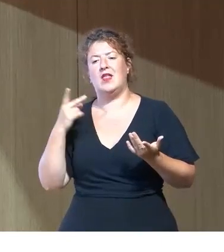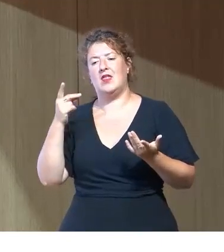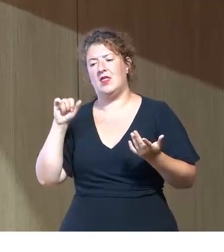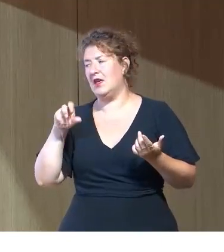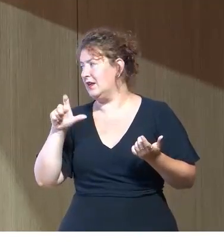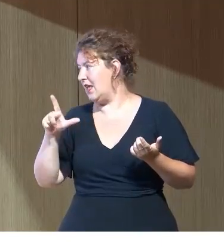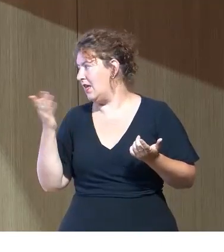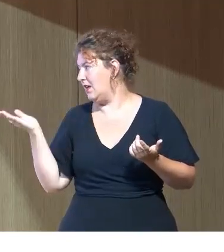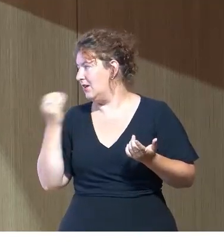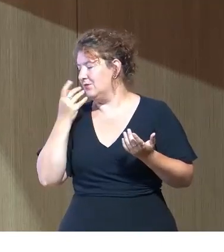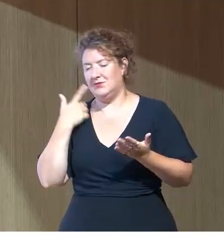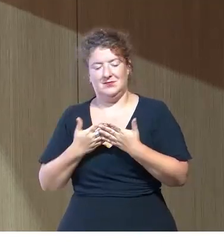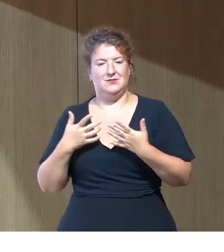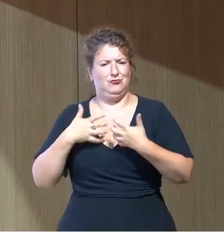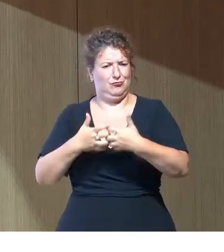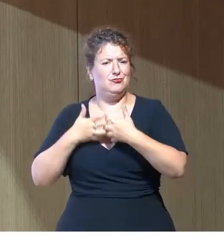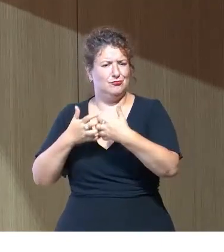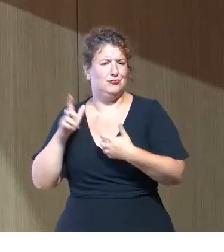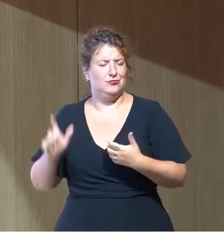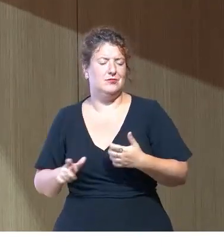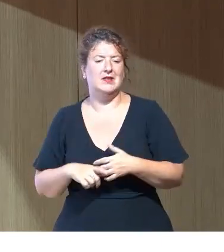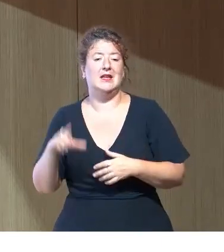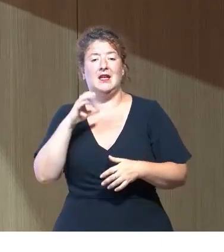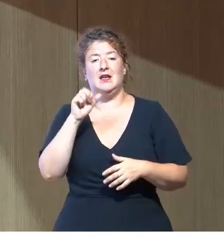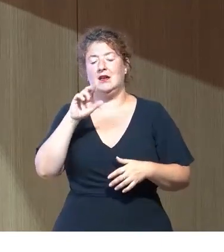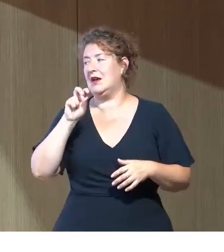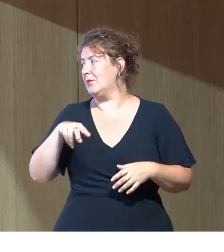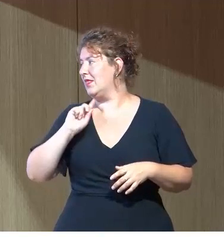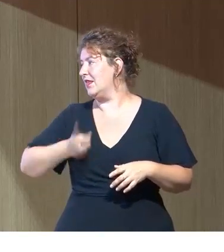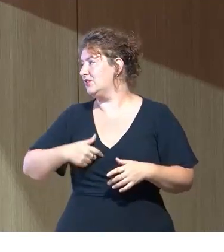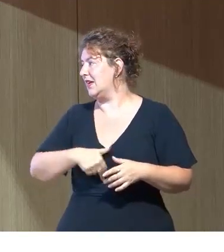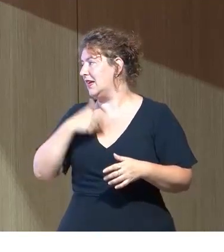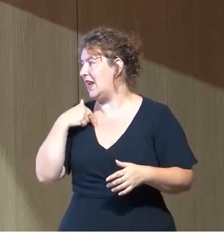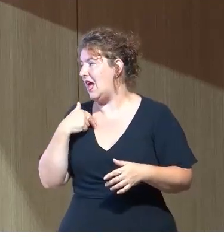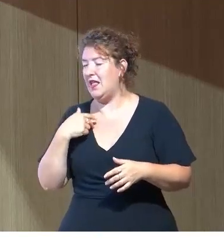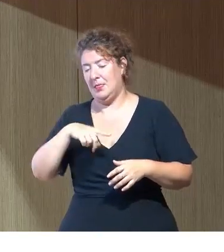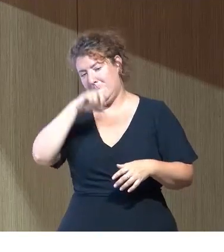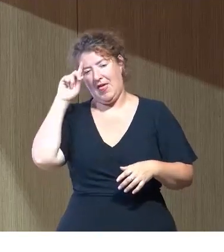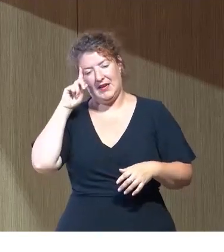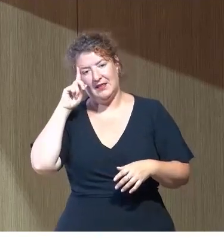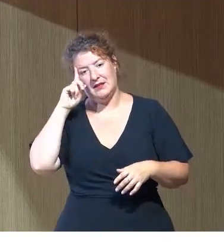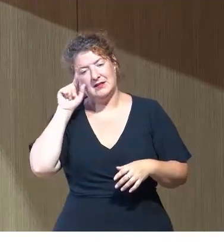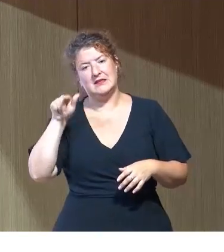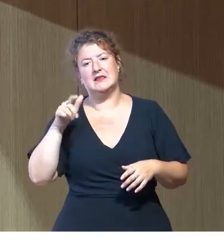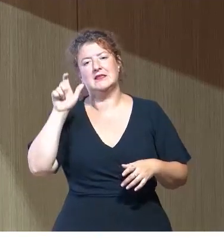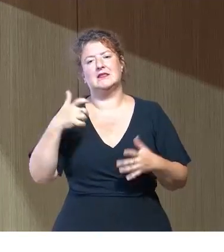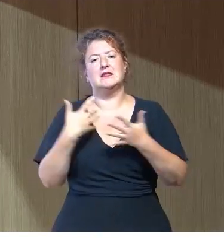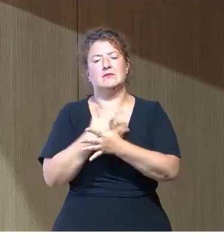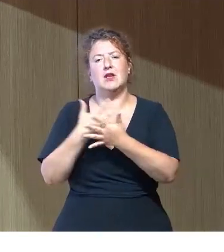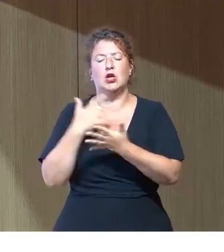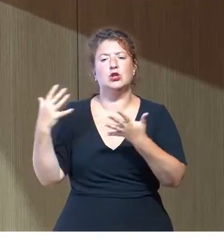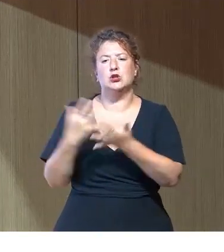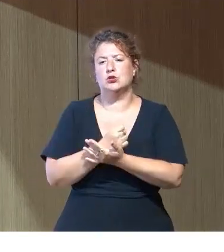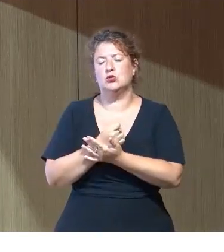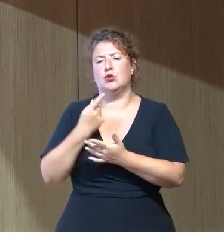es un joven muy relevante Y tenemos a Carmen Montes que es la directora Regional de inserta empleo en Madrid que también va a explicar todo lo que